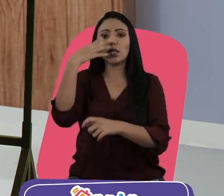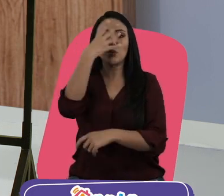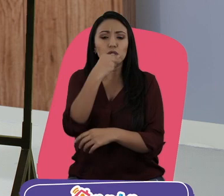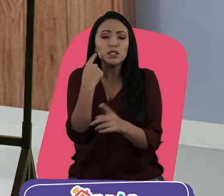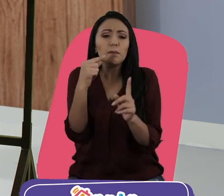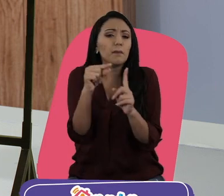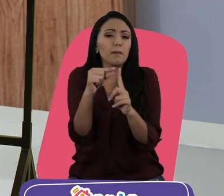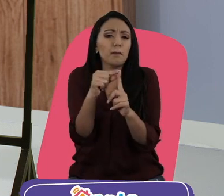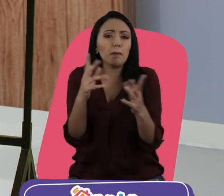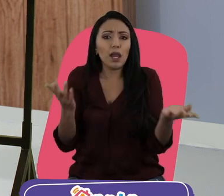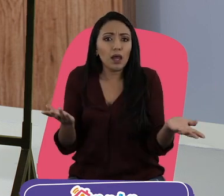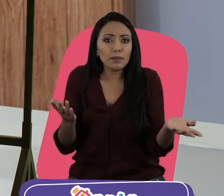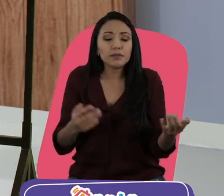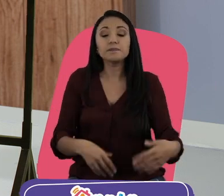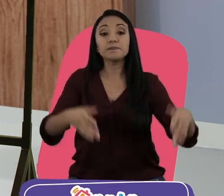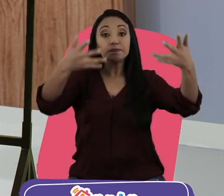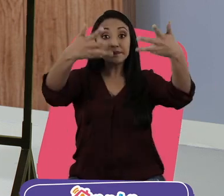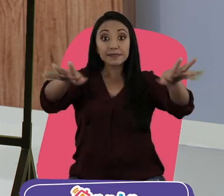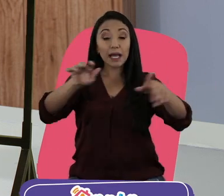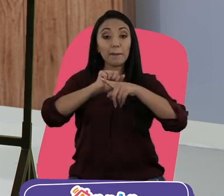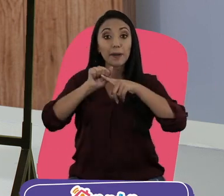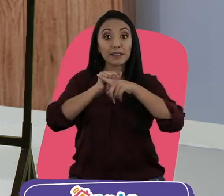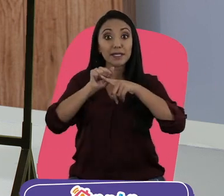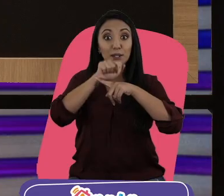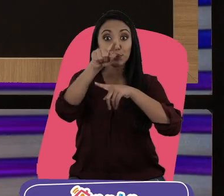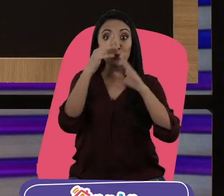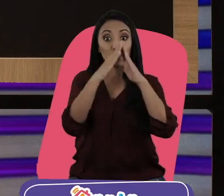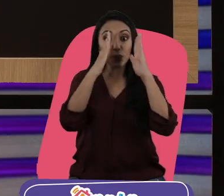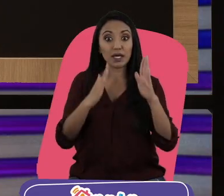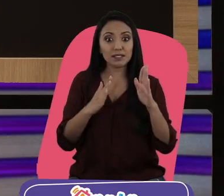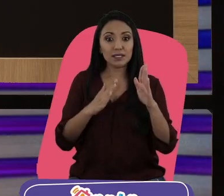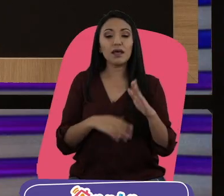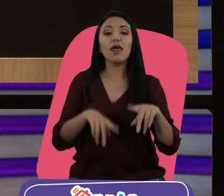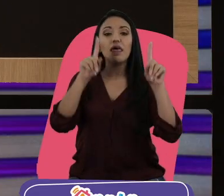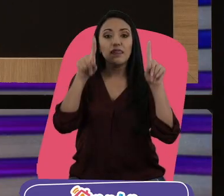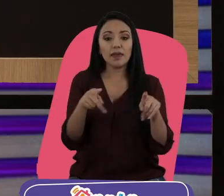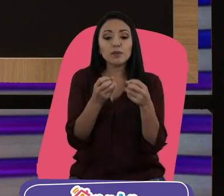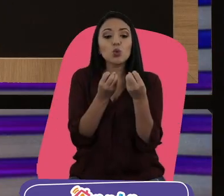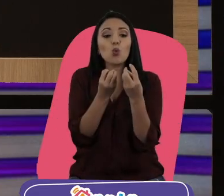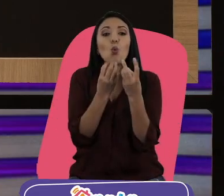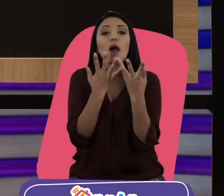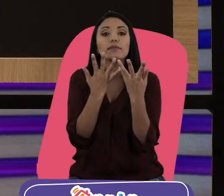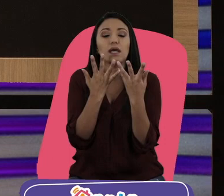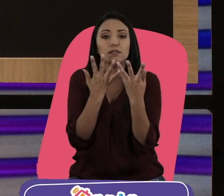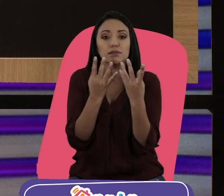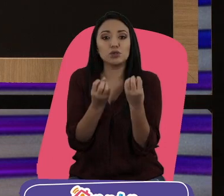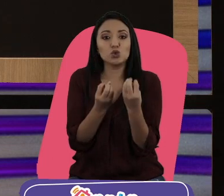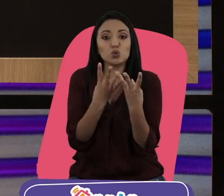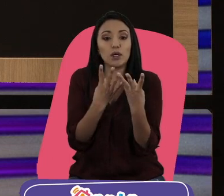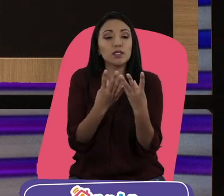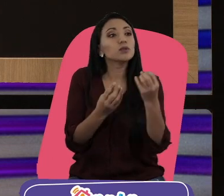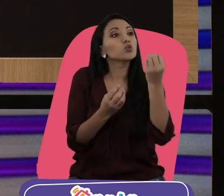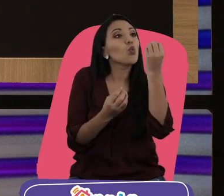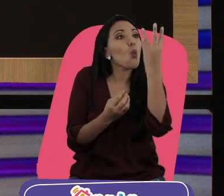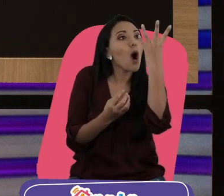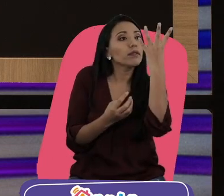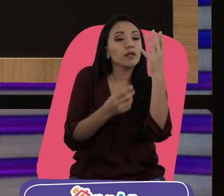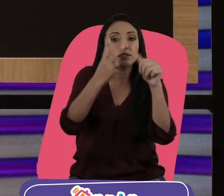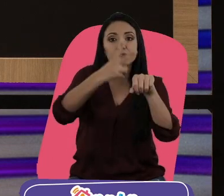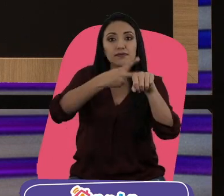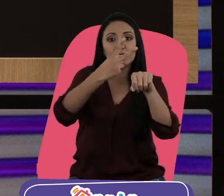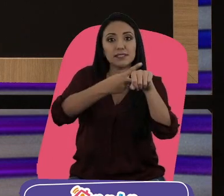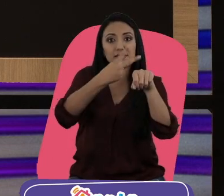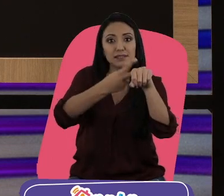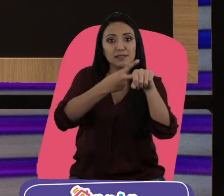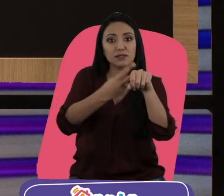bonitas. Una vez que has terminado este ejercicio, tienes que tabular. Vas a contar cuántas veces